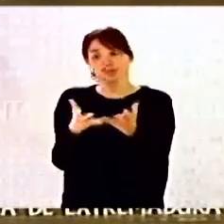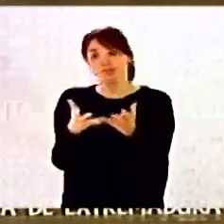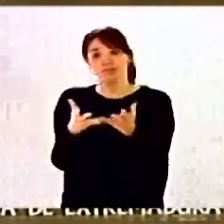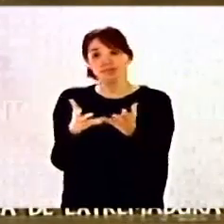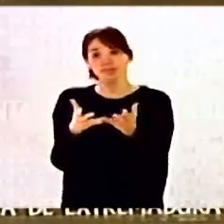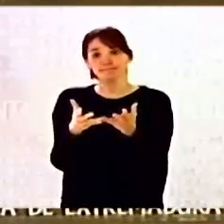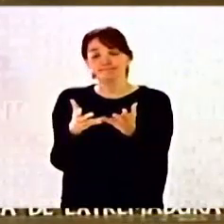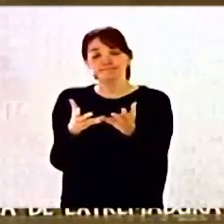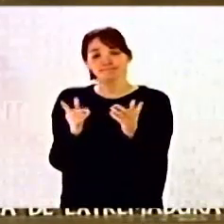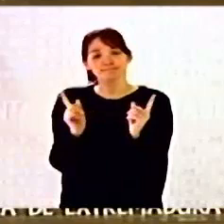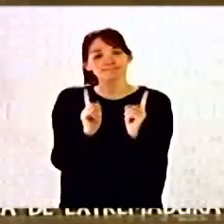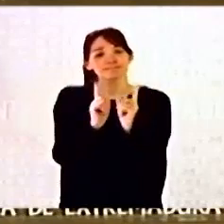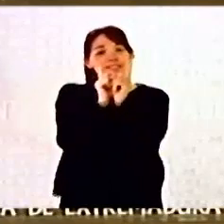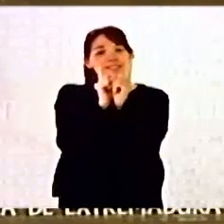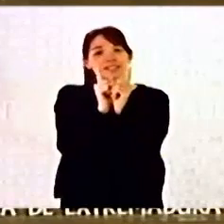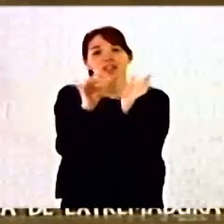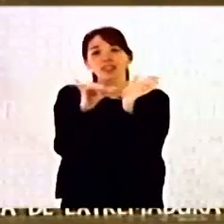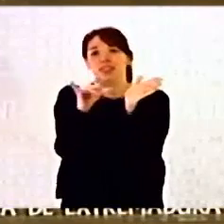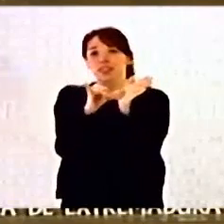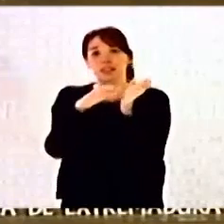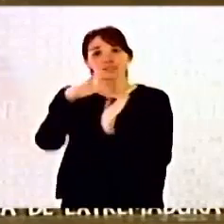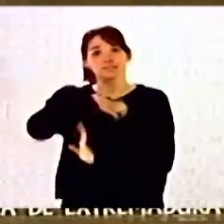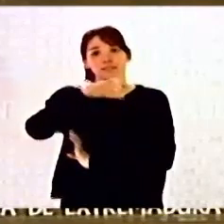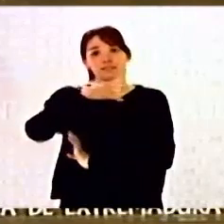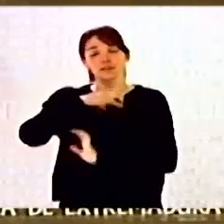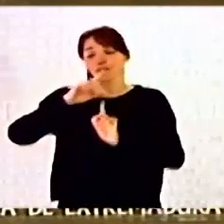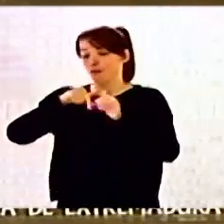de esos seres queridos, cerca de esos familiares,